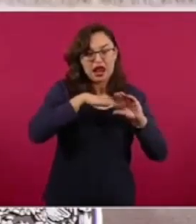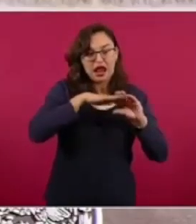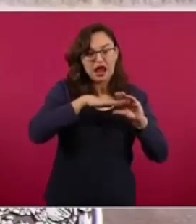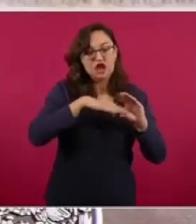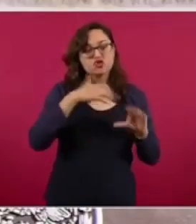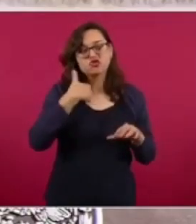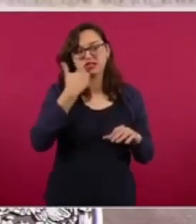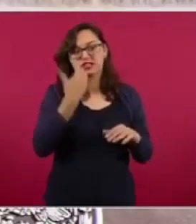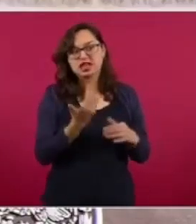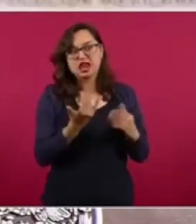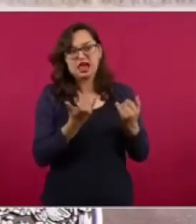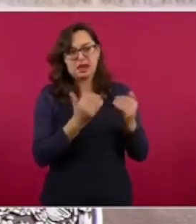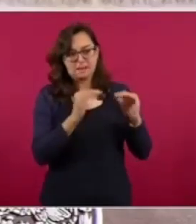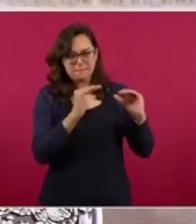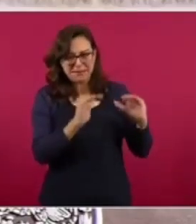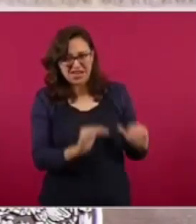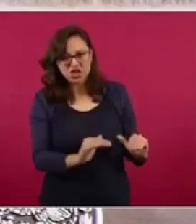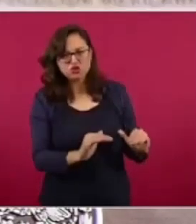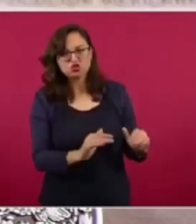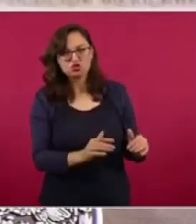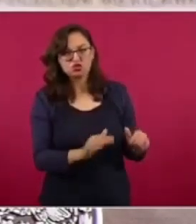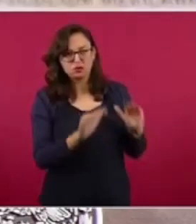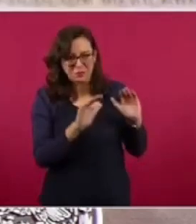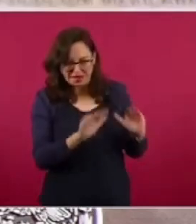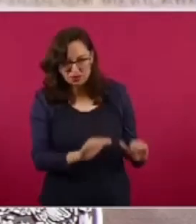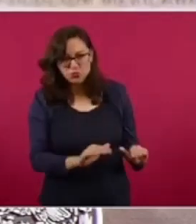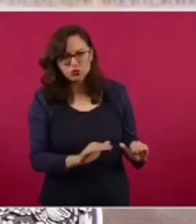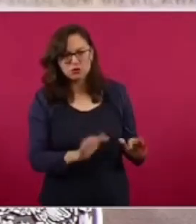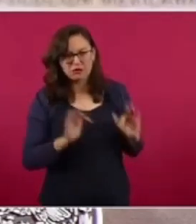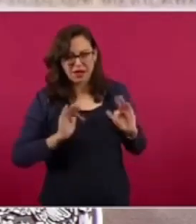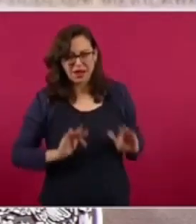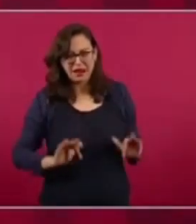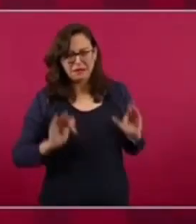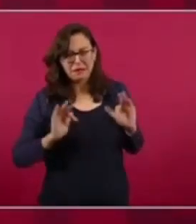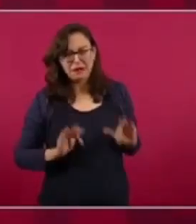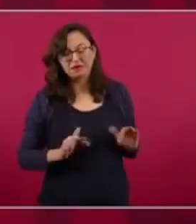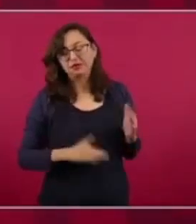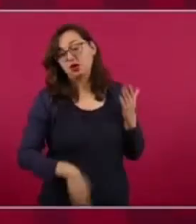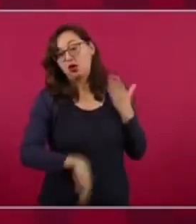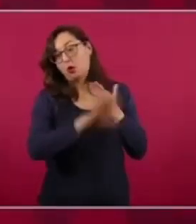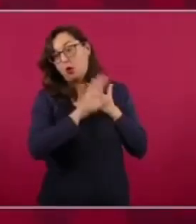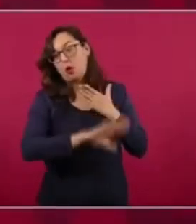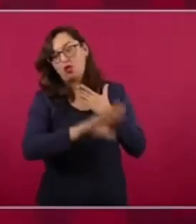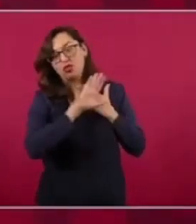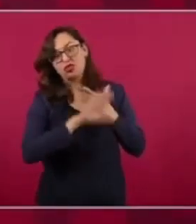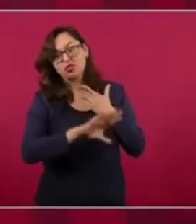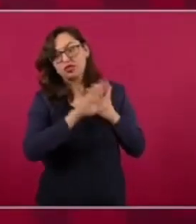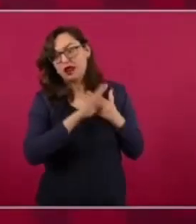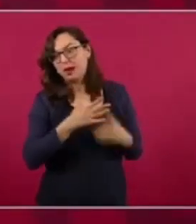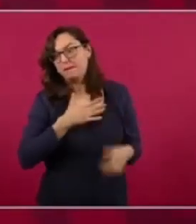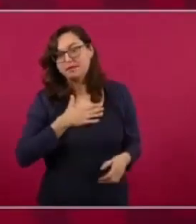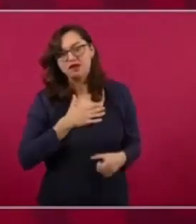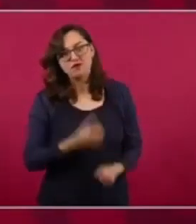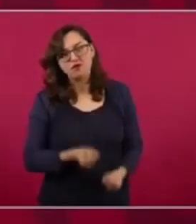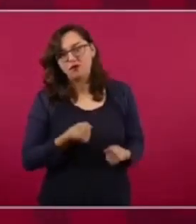Porque se desgañitan contra de nosotros. Y al otro día